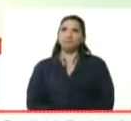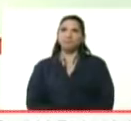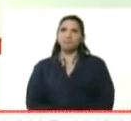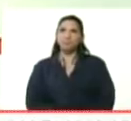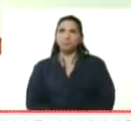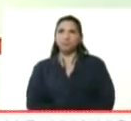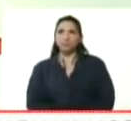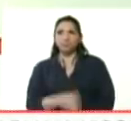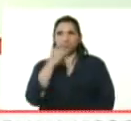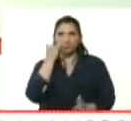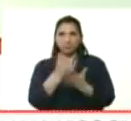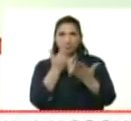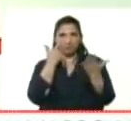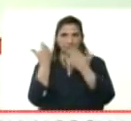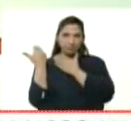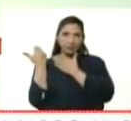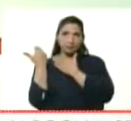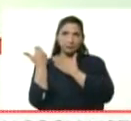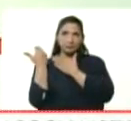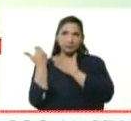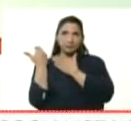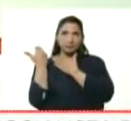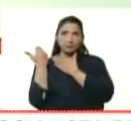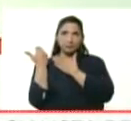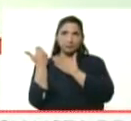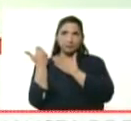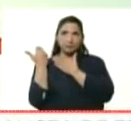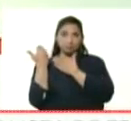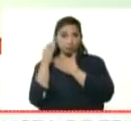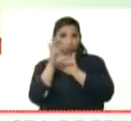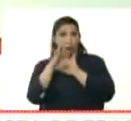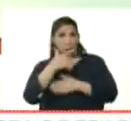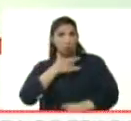usted. Mira esto. Es la patria.